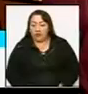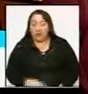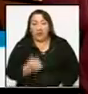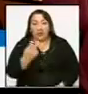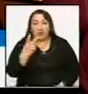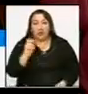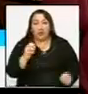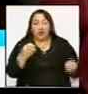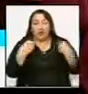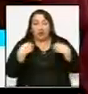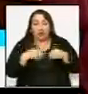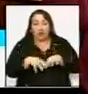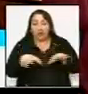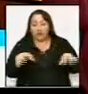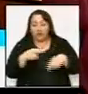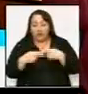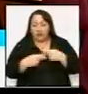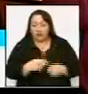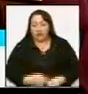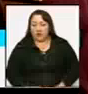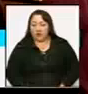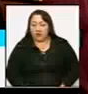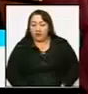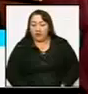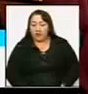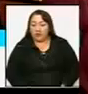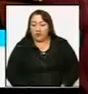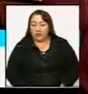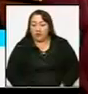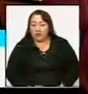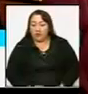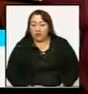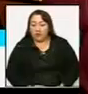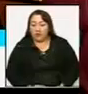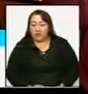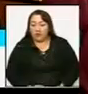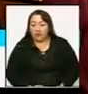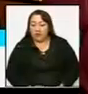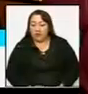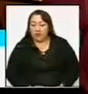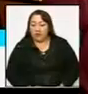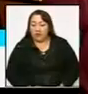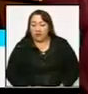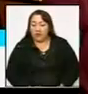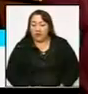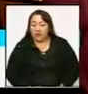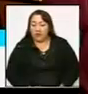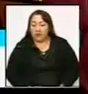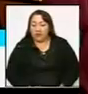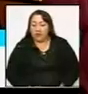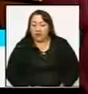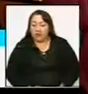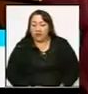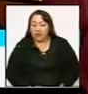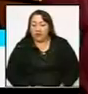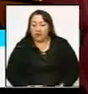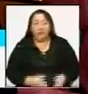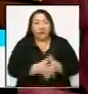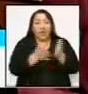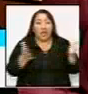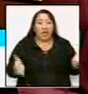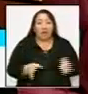casi 20 oficinas desconcentradas a nivel nacional, y que son las permanentes, no son las que se abren de